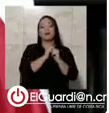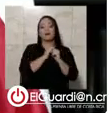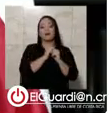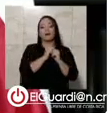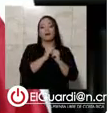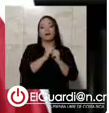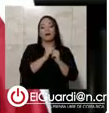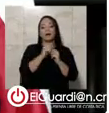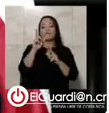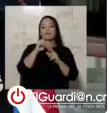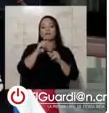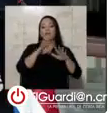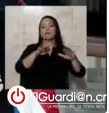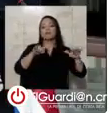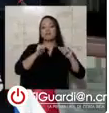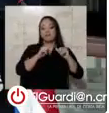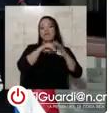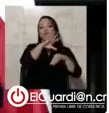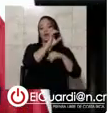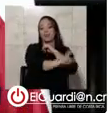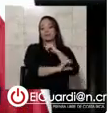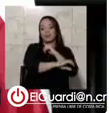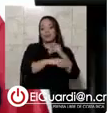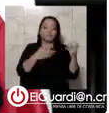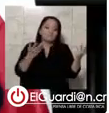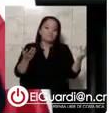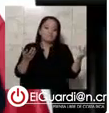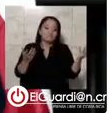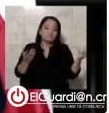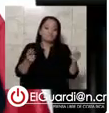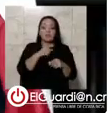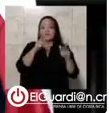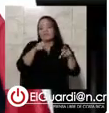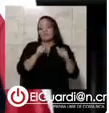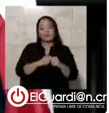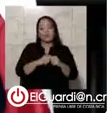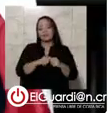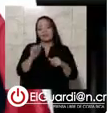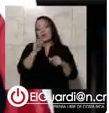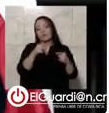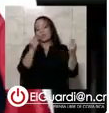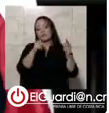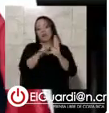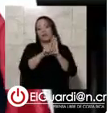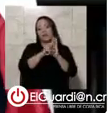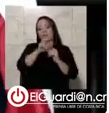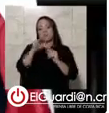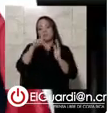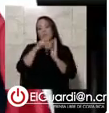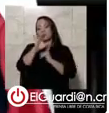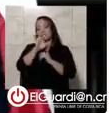la territorialidad reforzada. Y esos mismos se van a oponer a que pasemos la 23.088 porque le